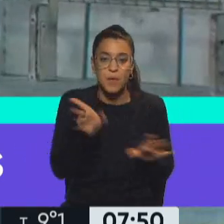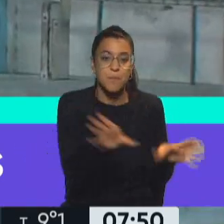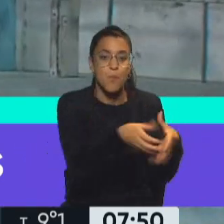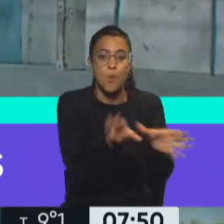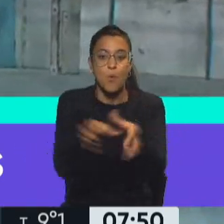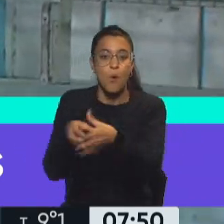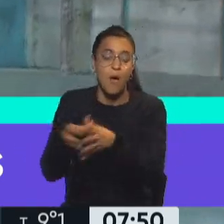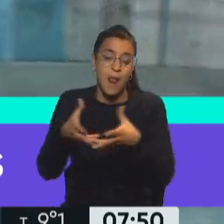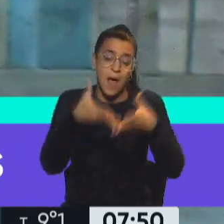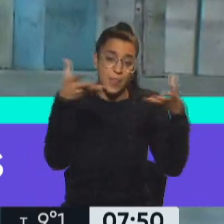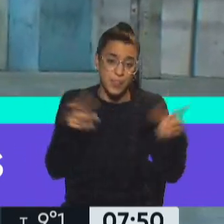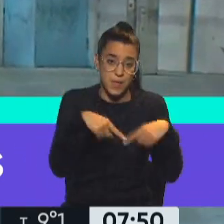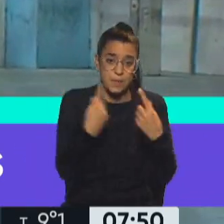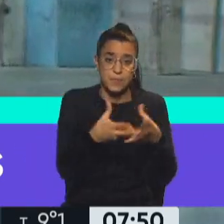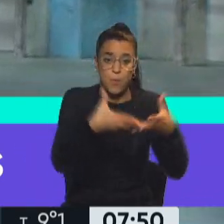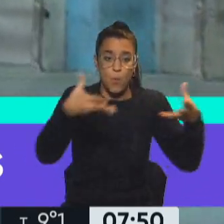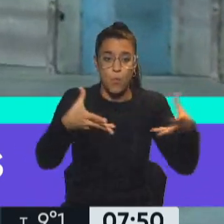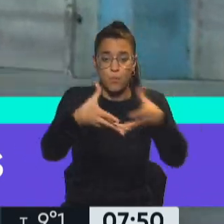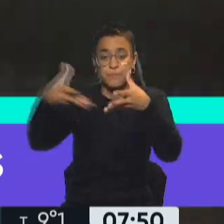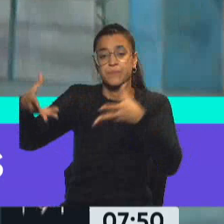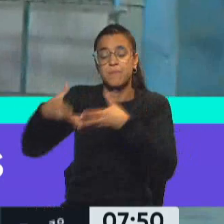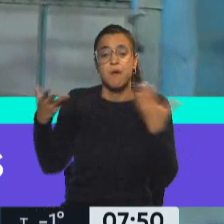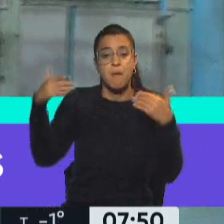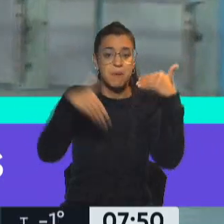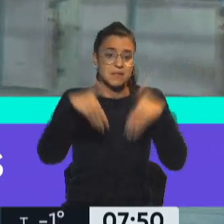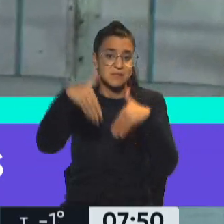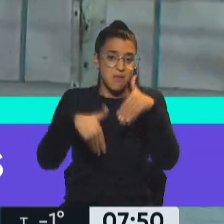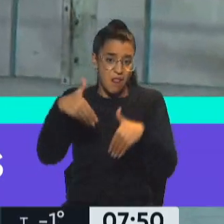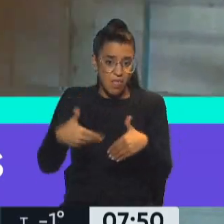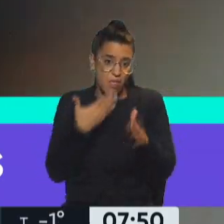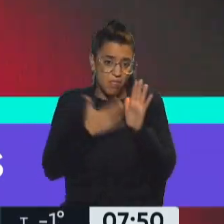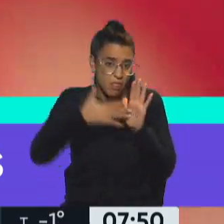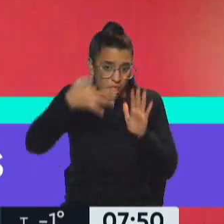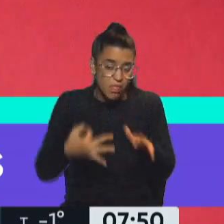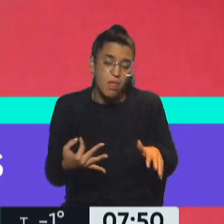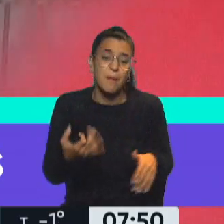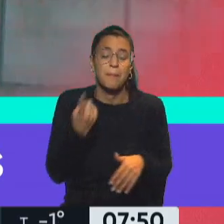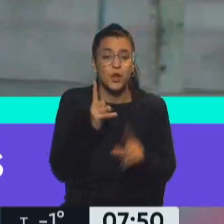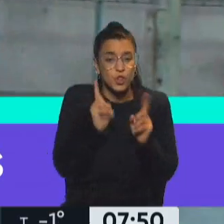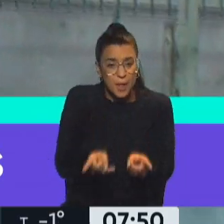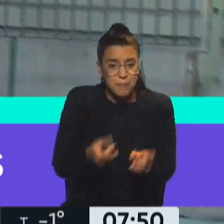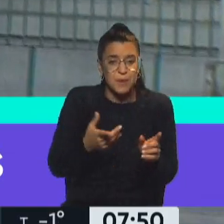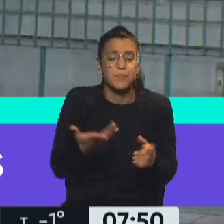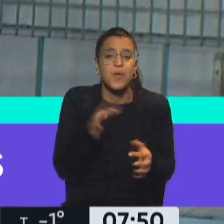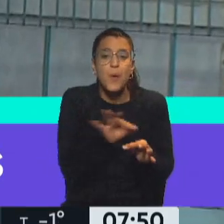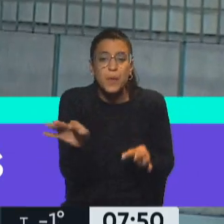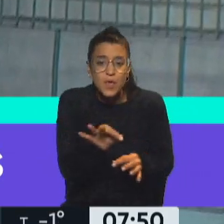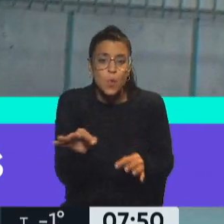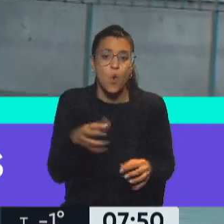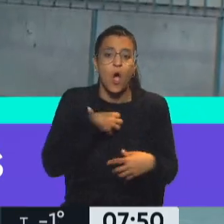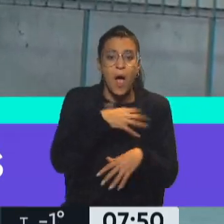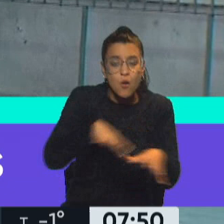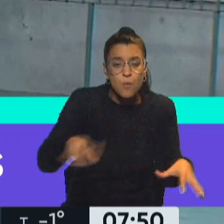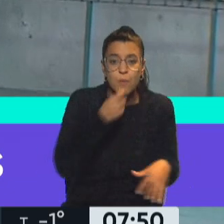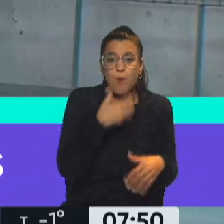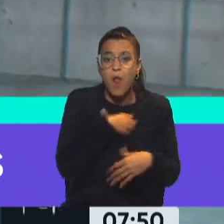burbujas grandes, lo más grandes posible, para garantizar la presencialidad, pero para también garantizar el vínculo con el alumno cuando